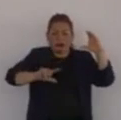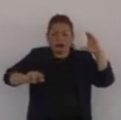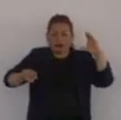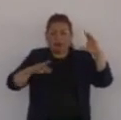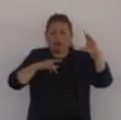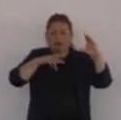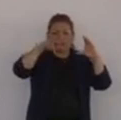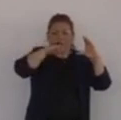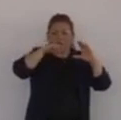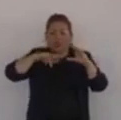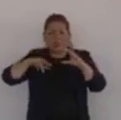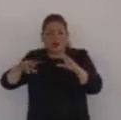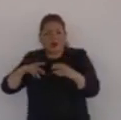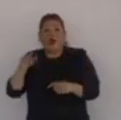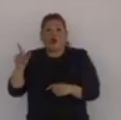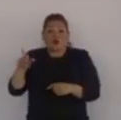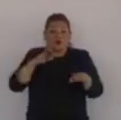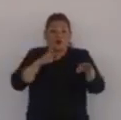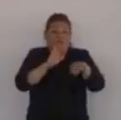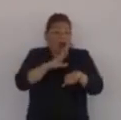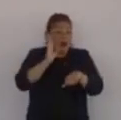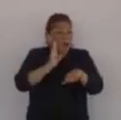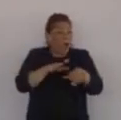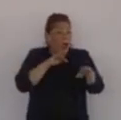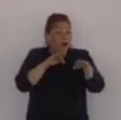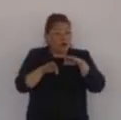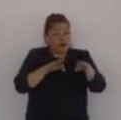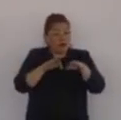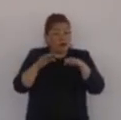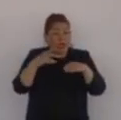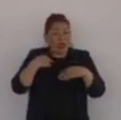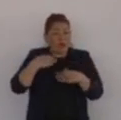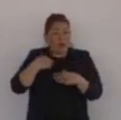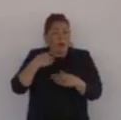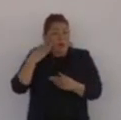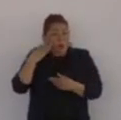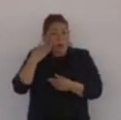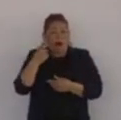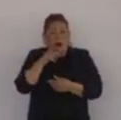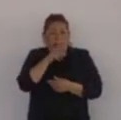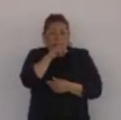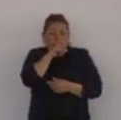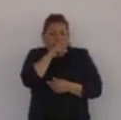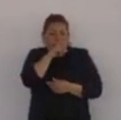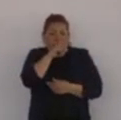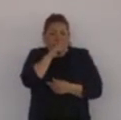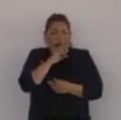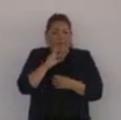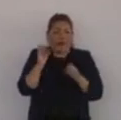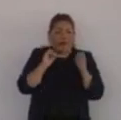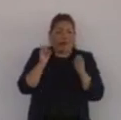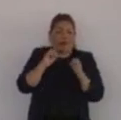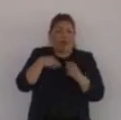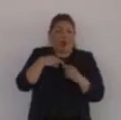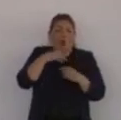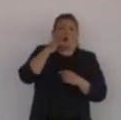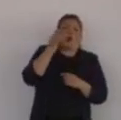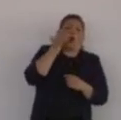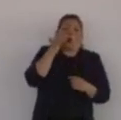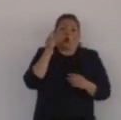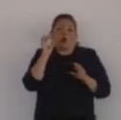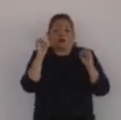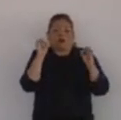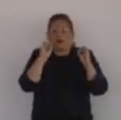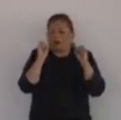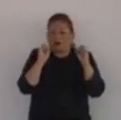trabajadoras que yo he conocido en toda mi vida. Y realmente callada, sin grandes protagonismos, es